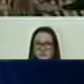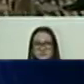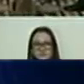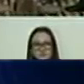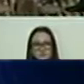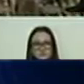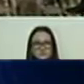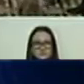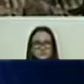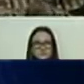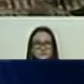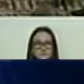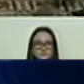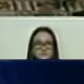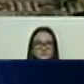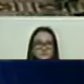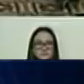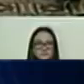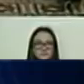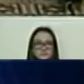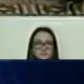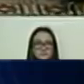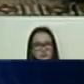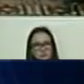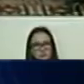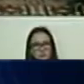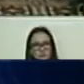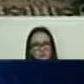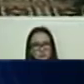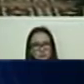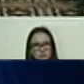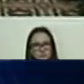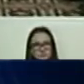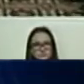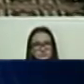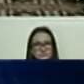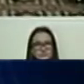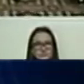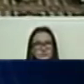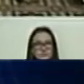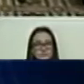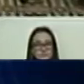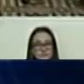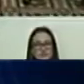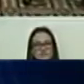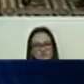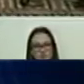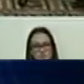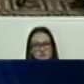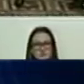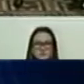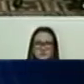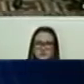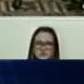siento que nos llega el bicentenario, el discurso Angostura, que marcó la ruta.